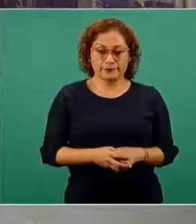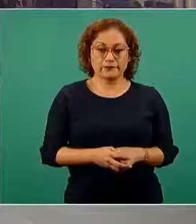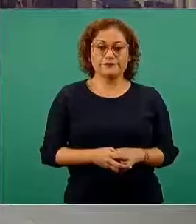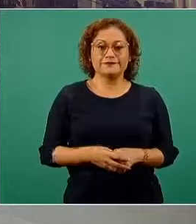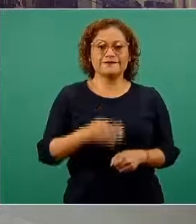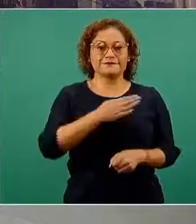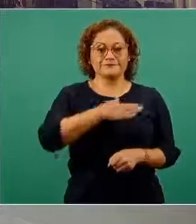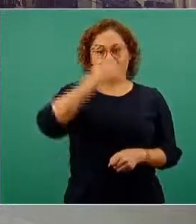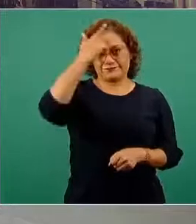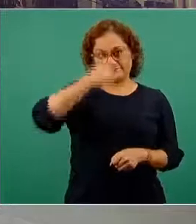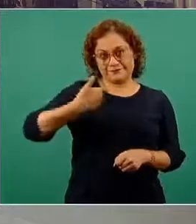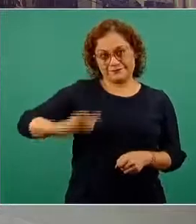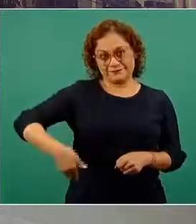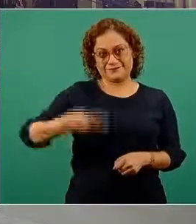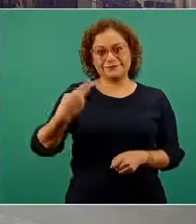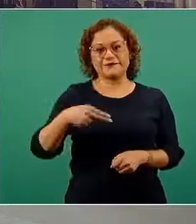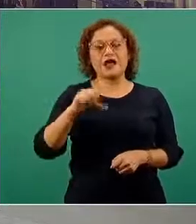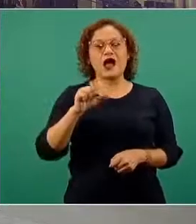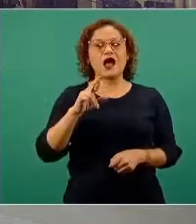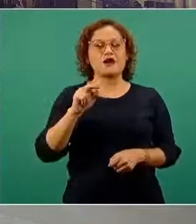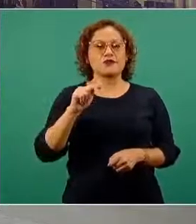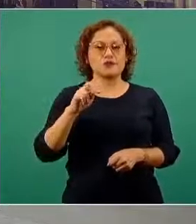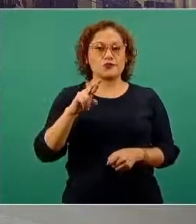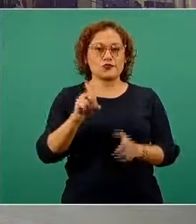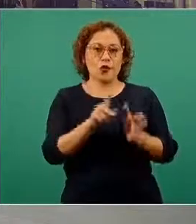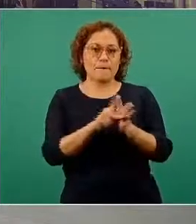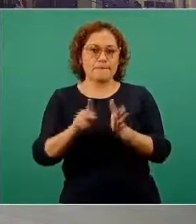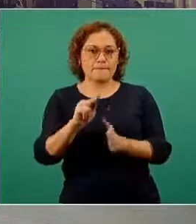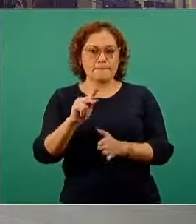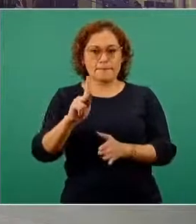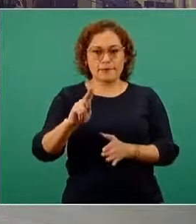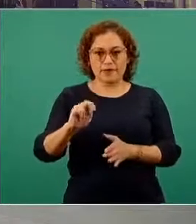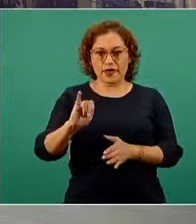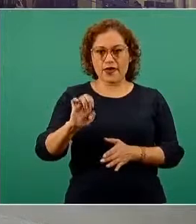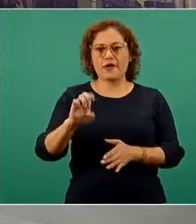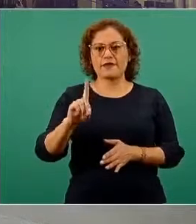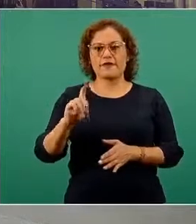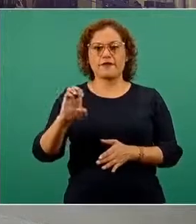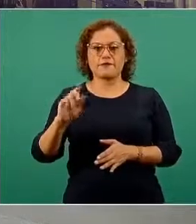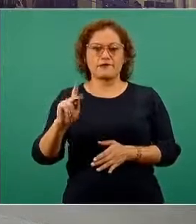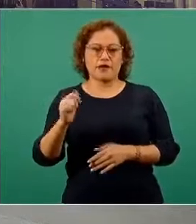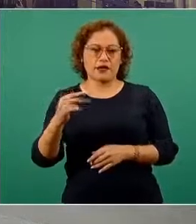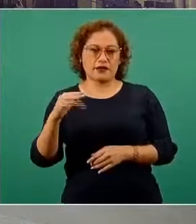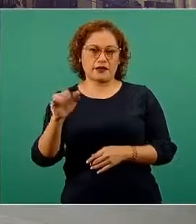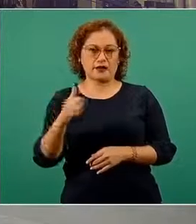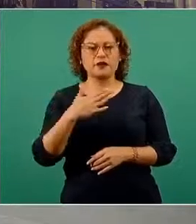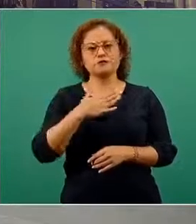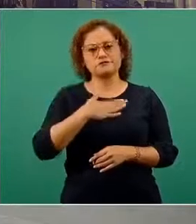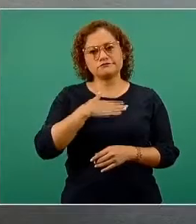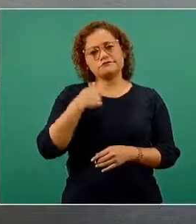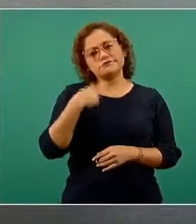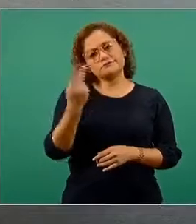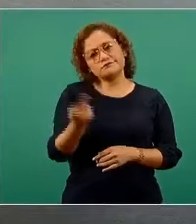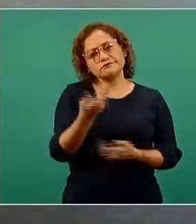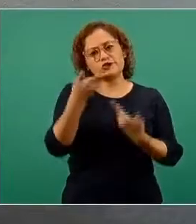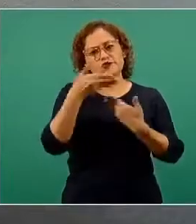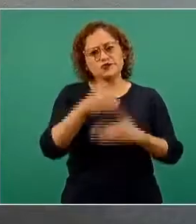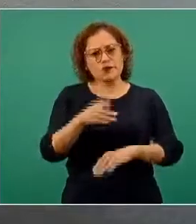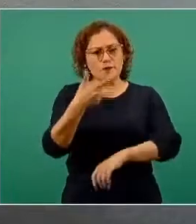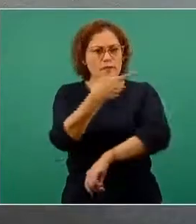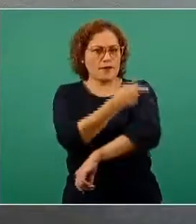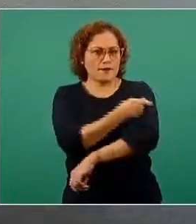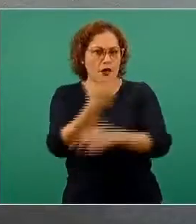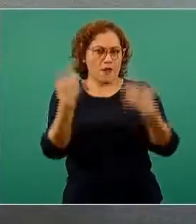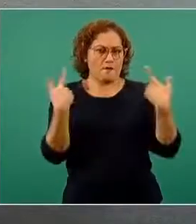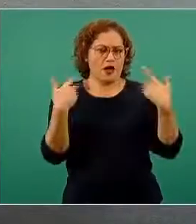Buenas noches, Arturo Contreras, de pie de página. Un par de dudas sobre el proceso de vacunación al personal docente. El registro de las